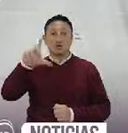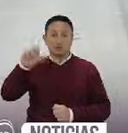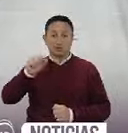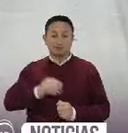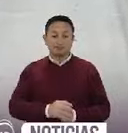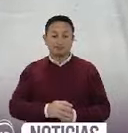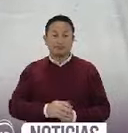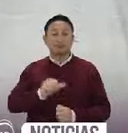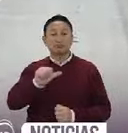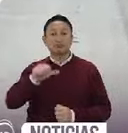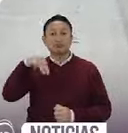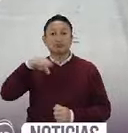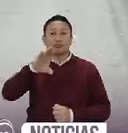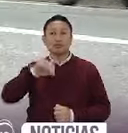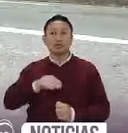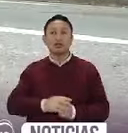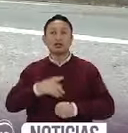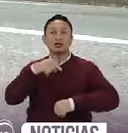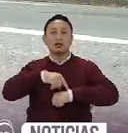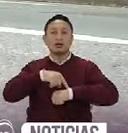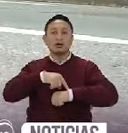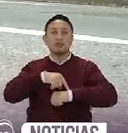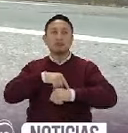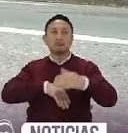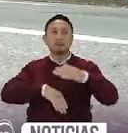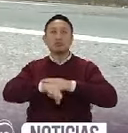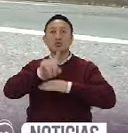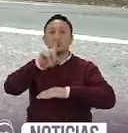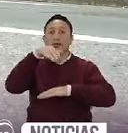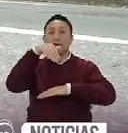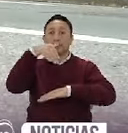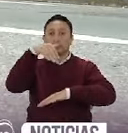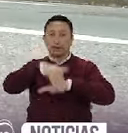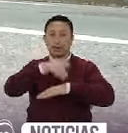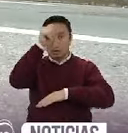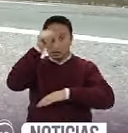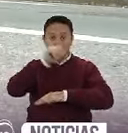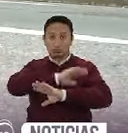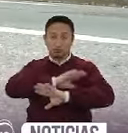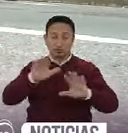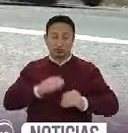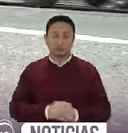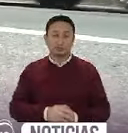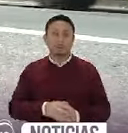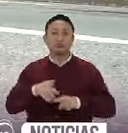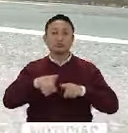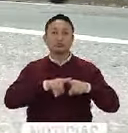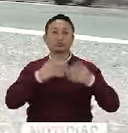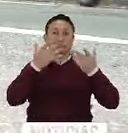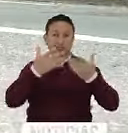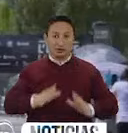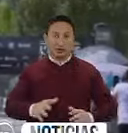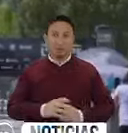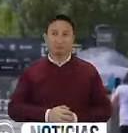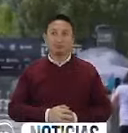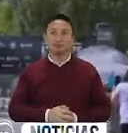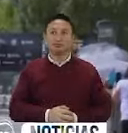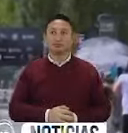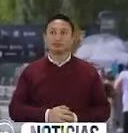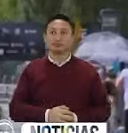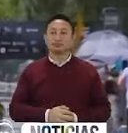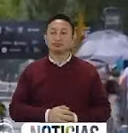la EMT, se espera que estos cierres no se extiendan más allá de la 1 de la tarde del domingo, hora en la que finaliza la competencia.